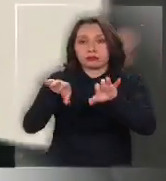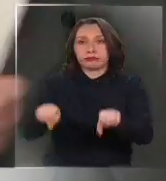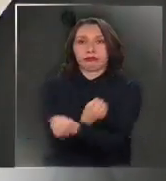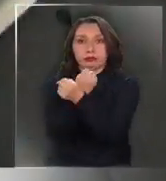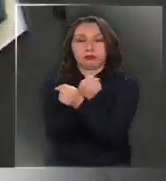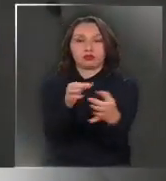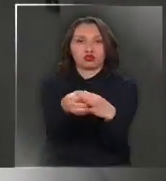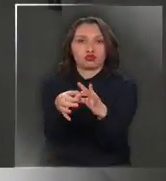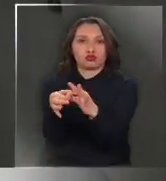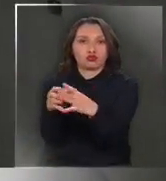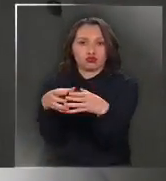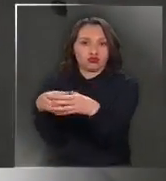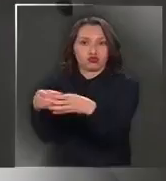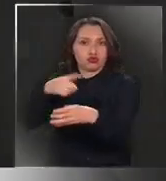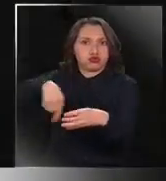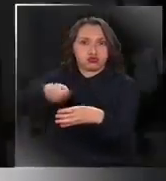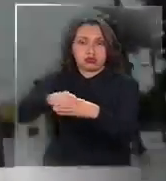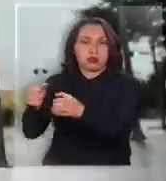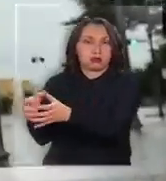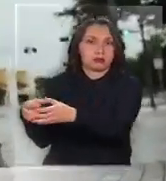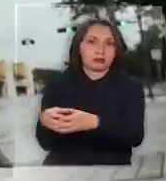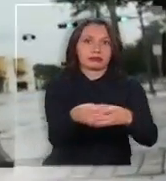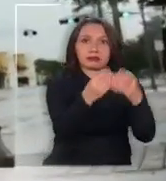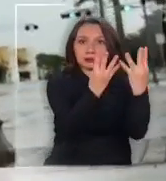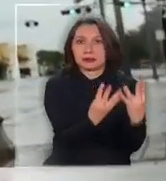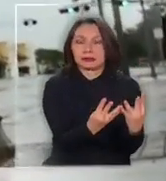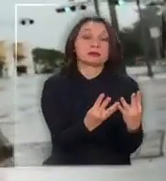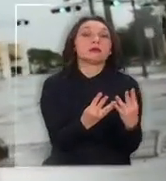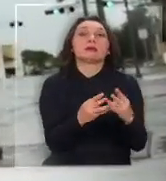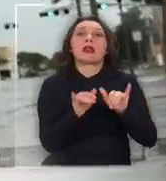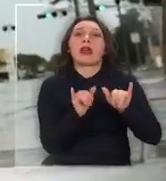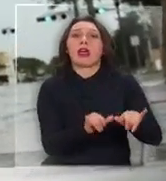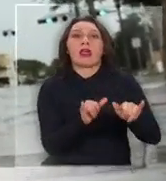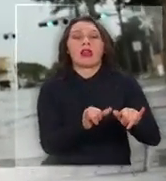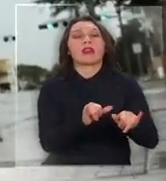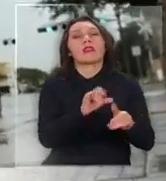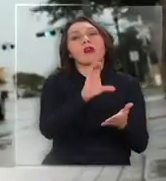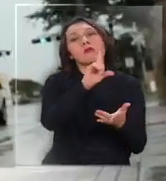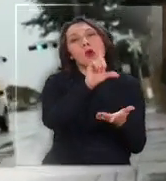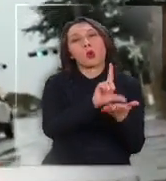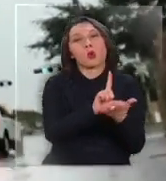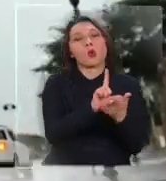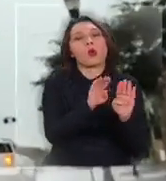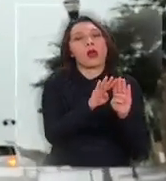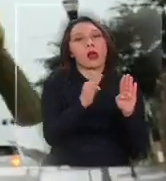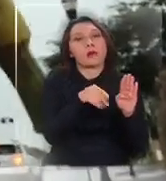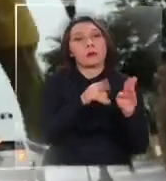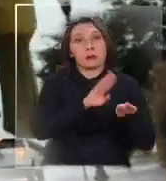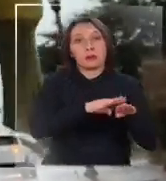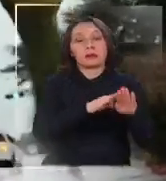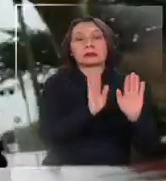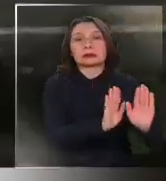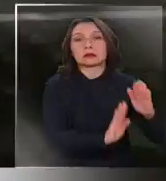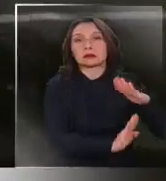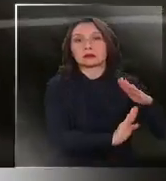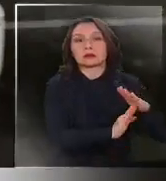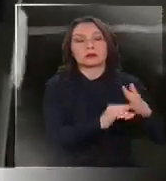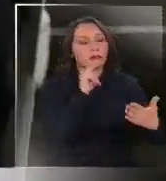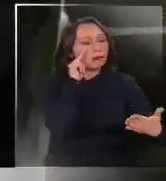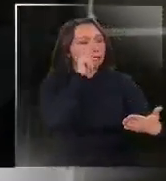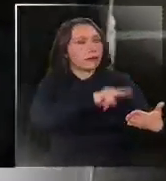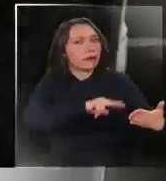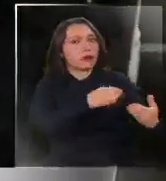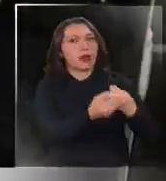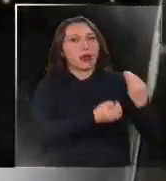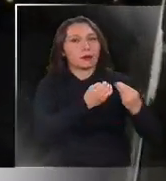detenidas unidas pase lo que pase. Quedarán retenidas en centros habilitados por un tiempo determinado mientras se analiza su caso